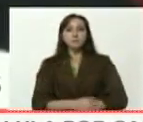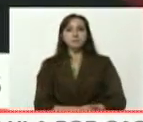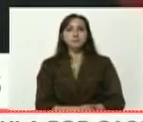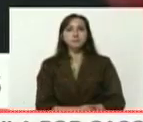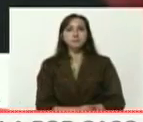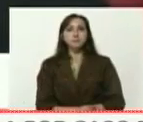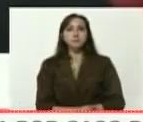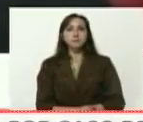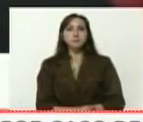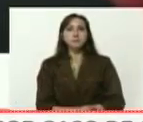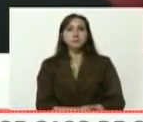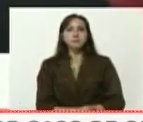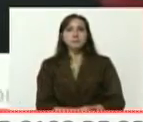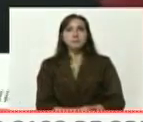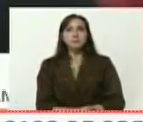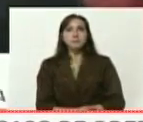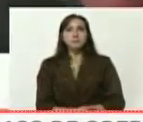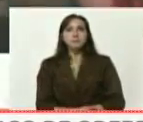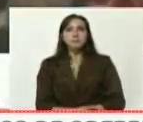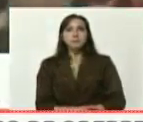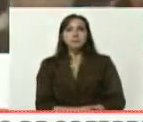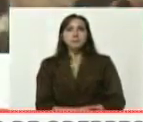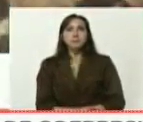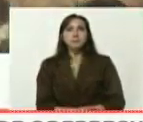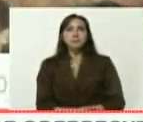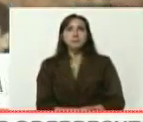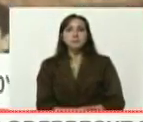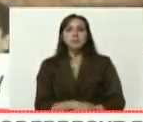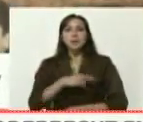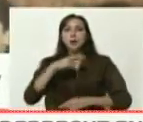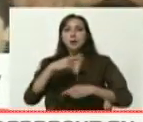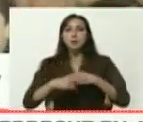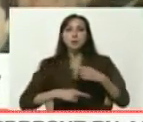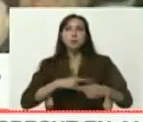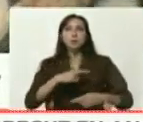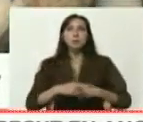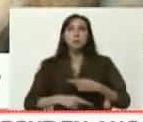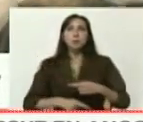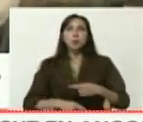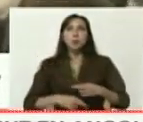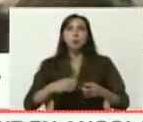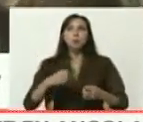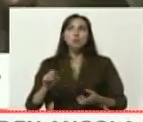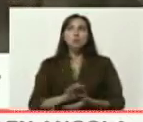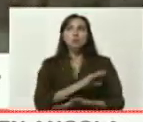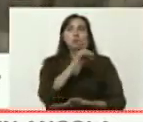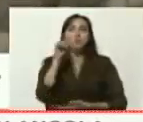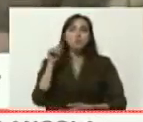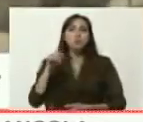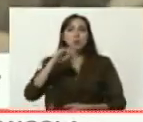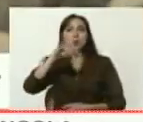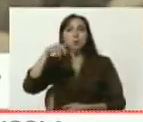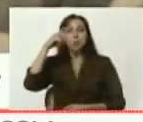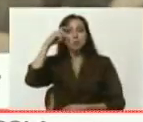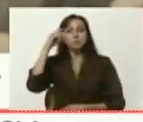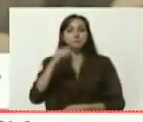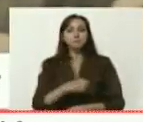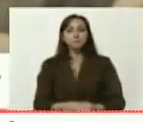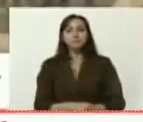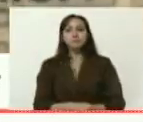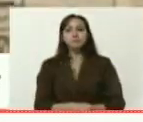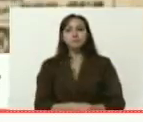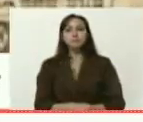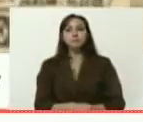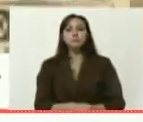pueblo, un mártir de esta revolución. Gloria a Jorge Rodríguez, mártir de este pueblo. Los gobiernos